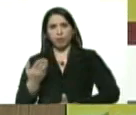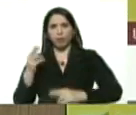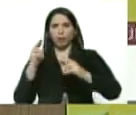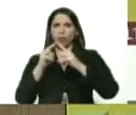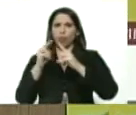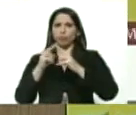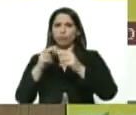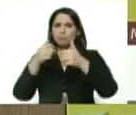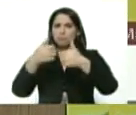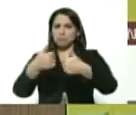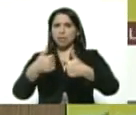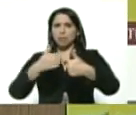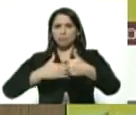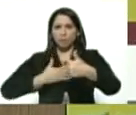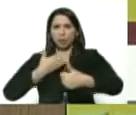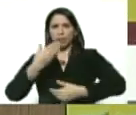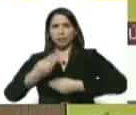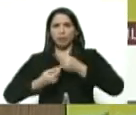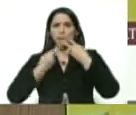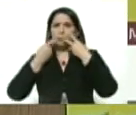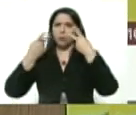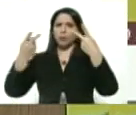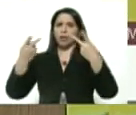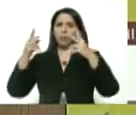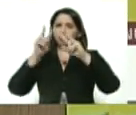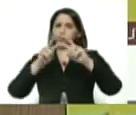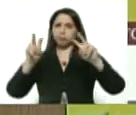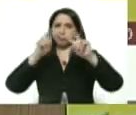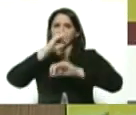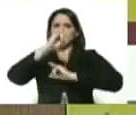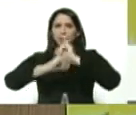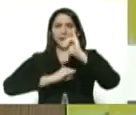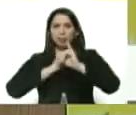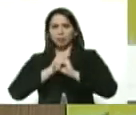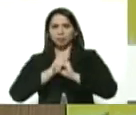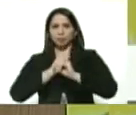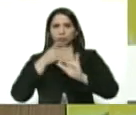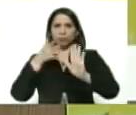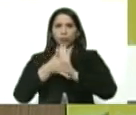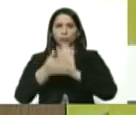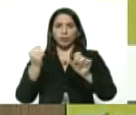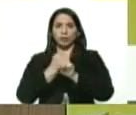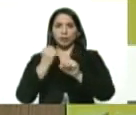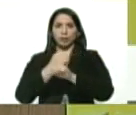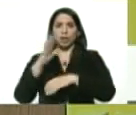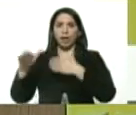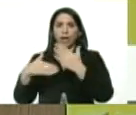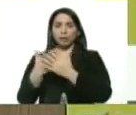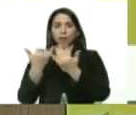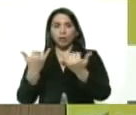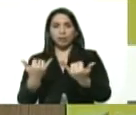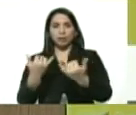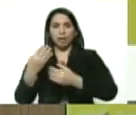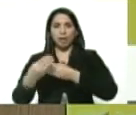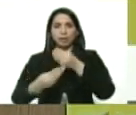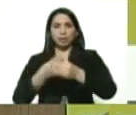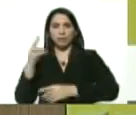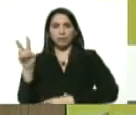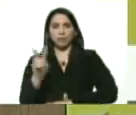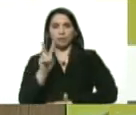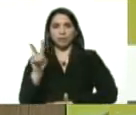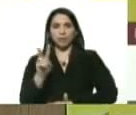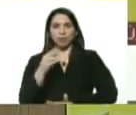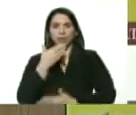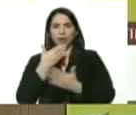bien y pueda ser publicado en revistas científicas internacionales todo el trabajo que hasta ahora viene realizando venezuela